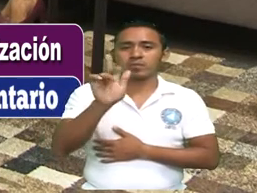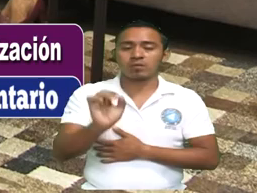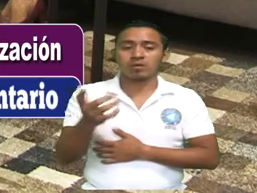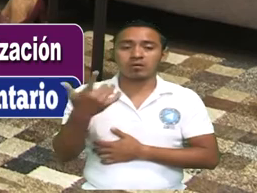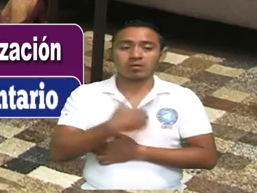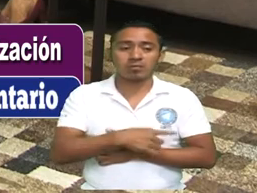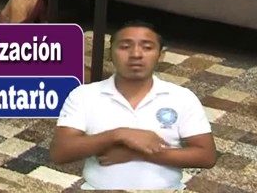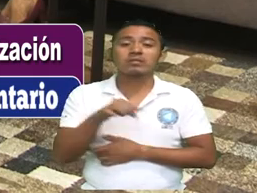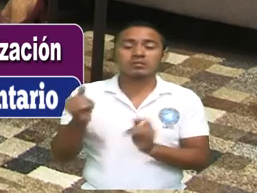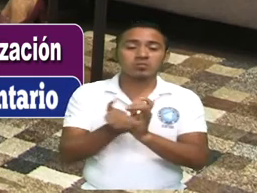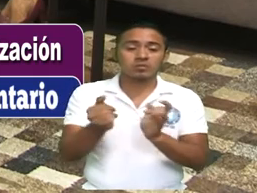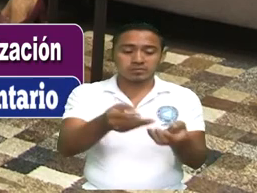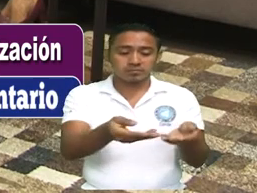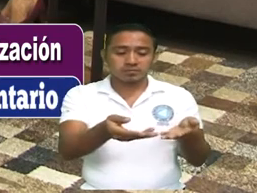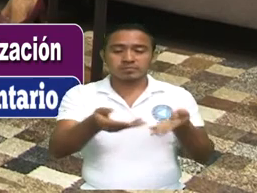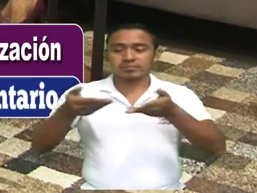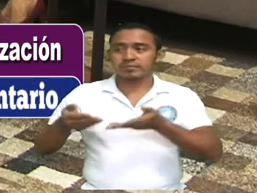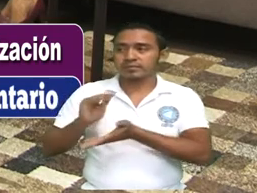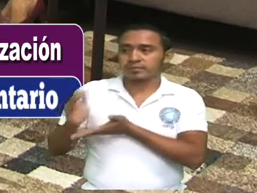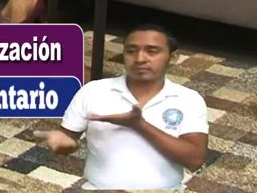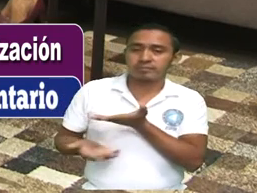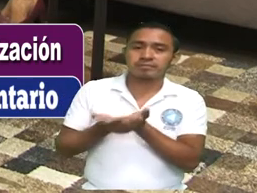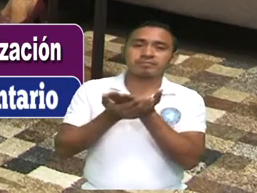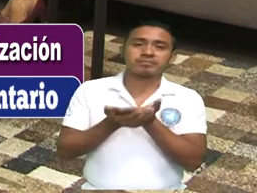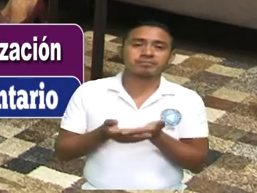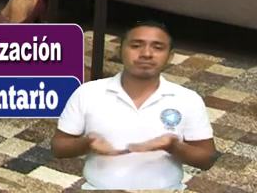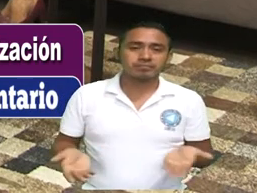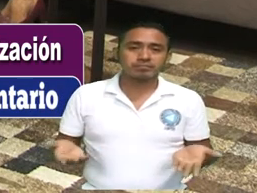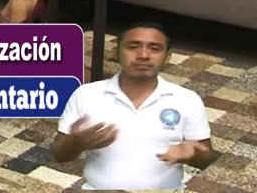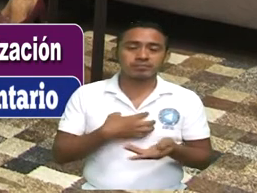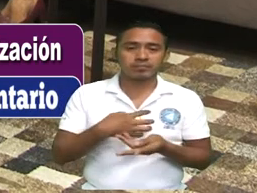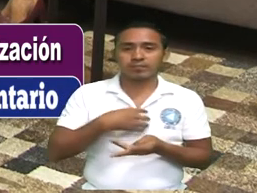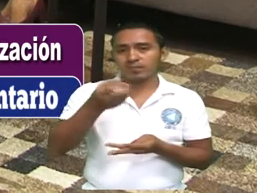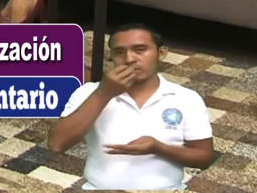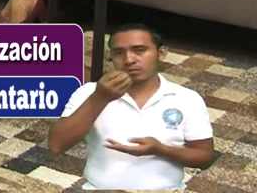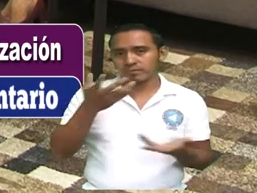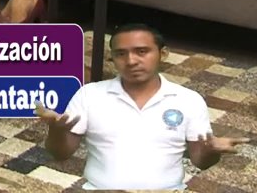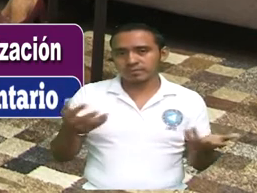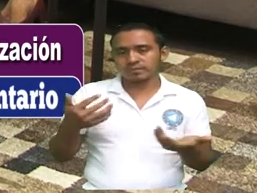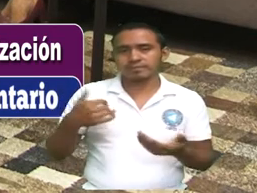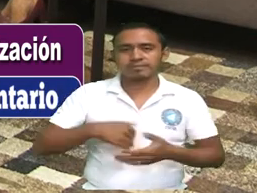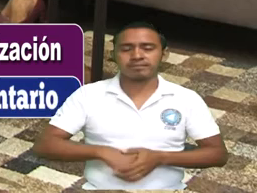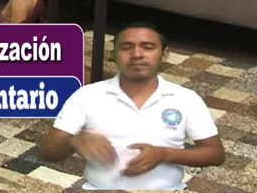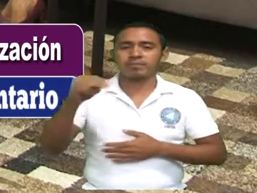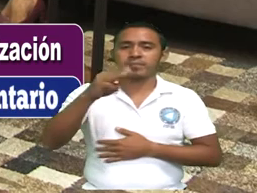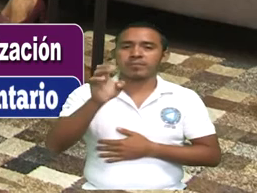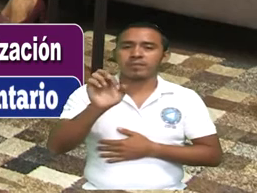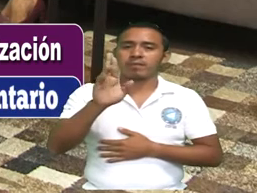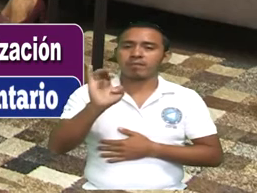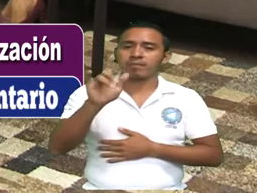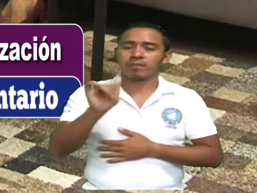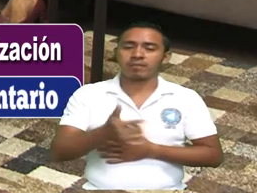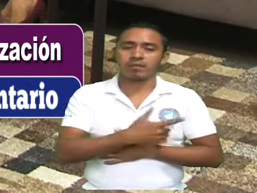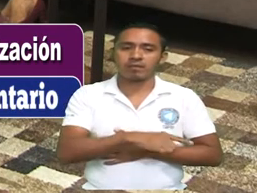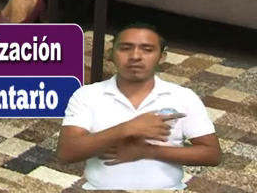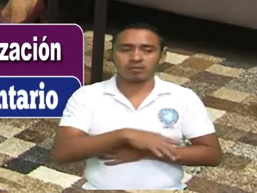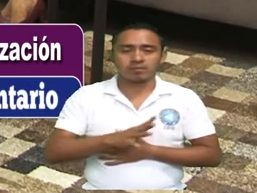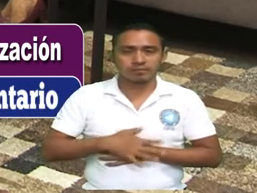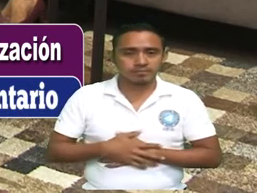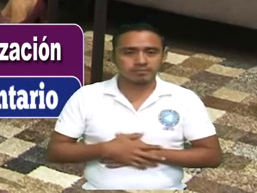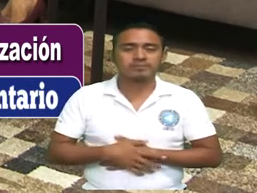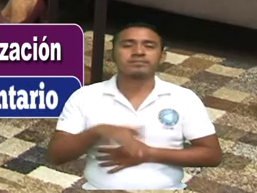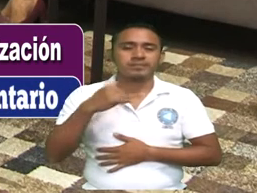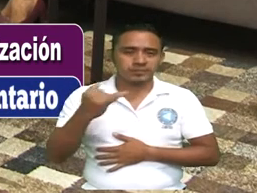le sirve también para complementar lo que es la alimentación, la merienda escolar. Si bien es cierto,